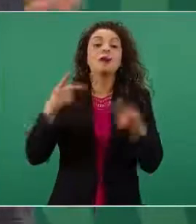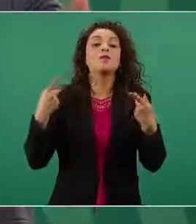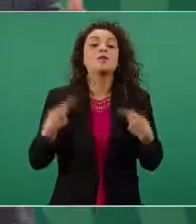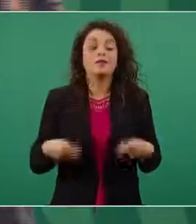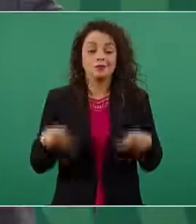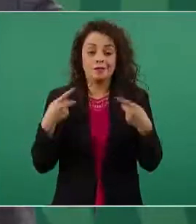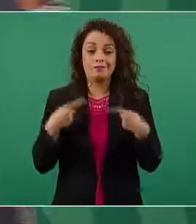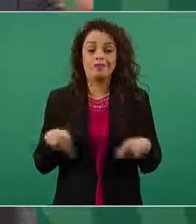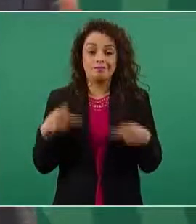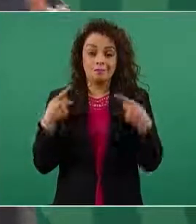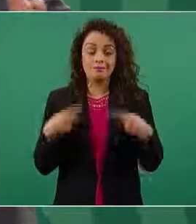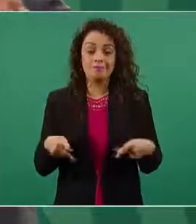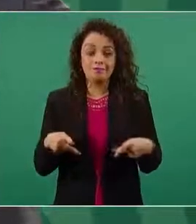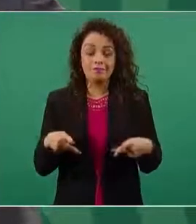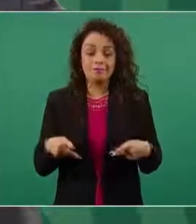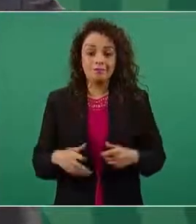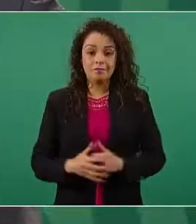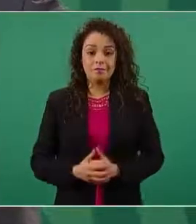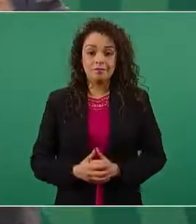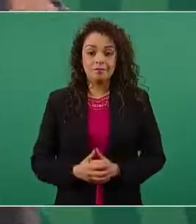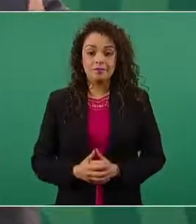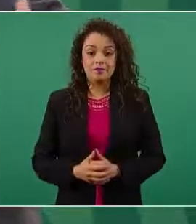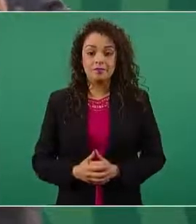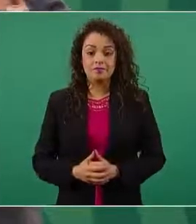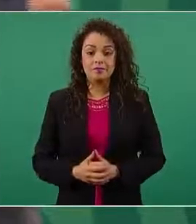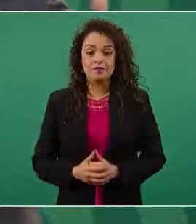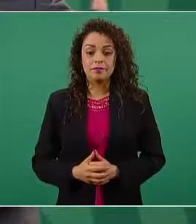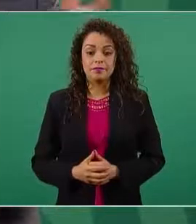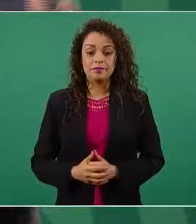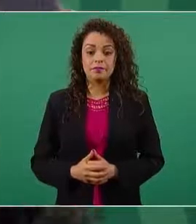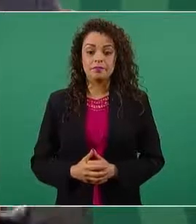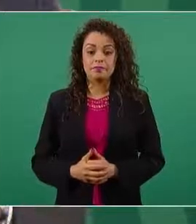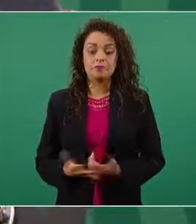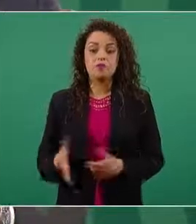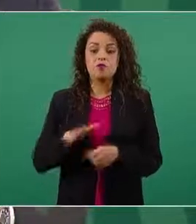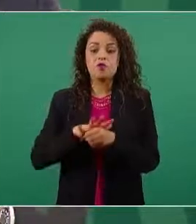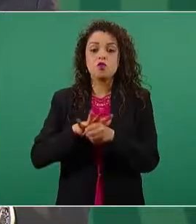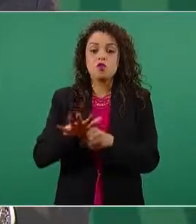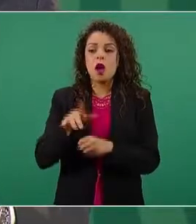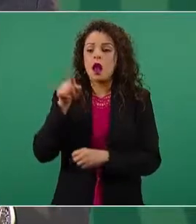Si quiere a un candidato de un partido o a otro,